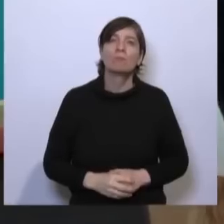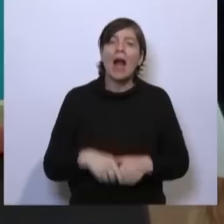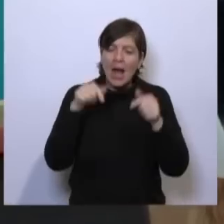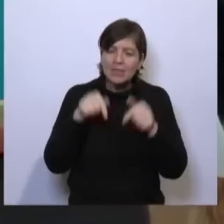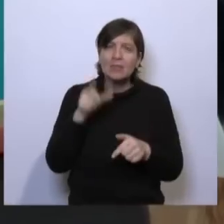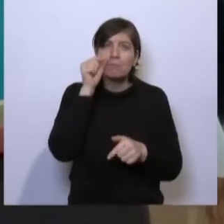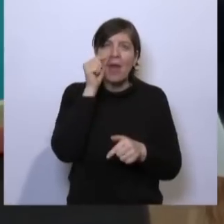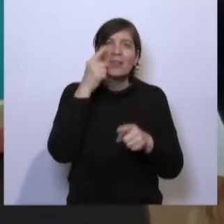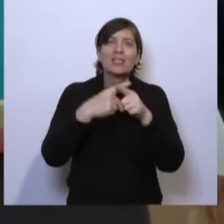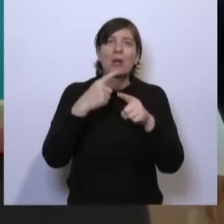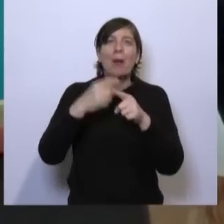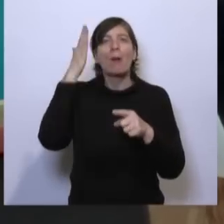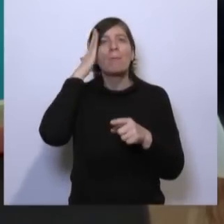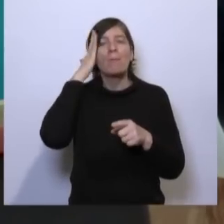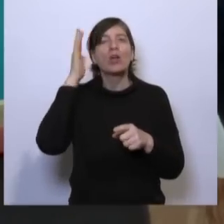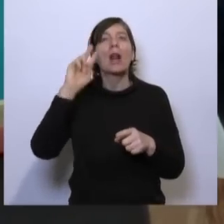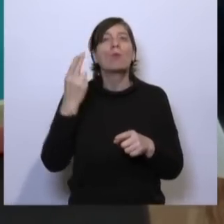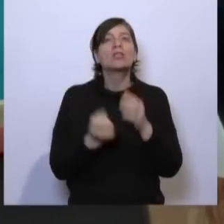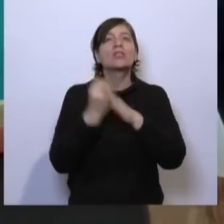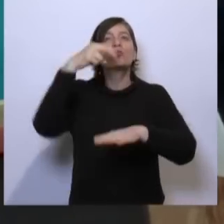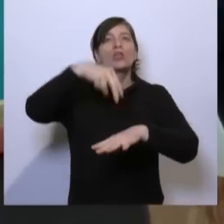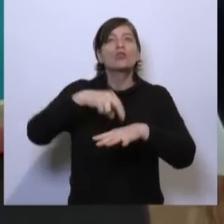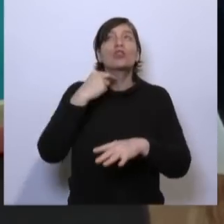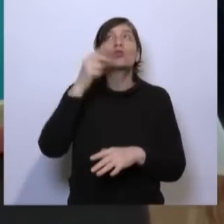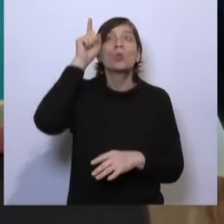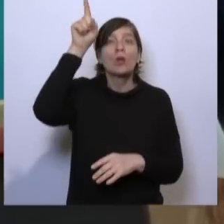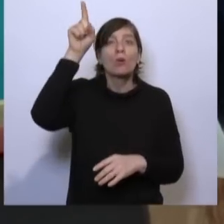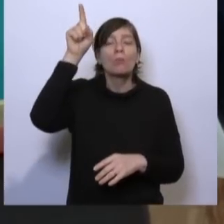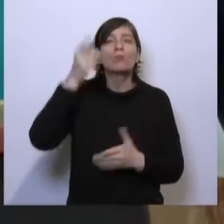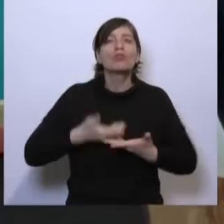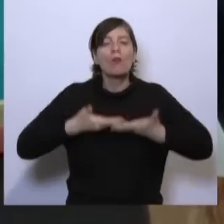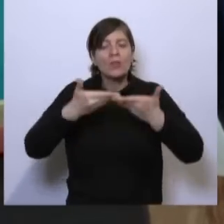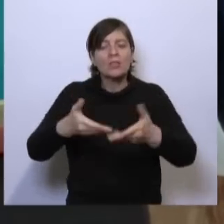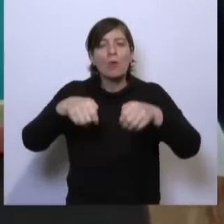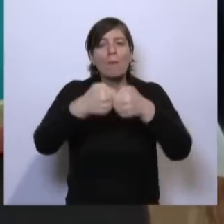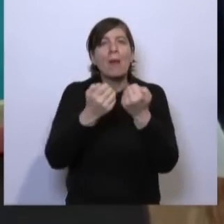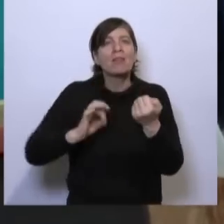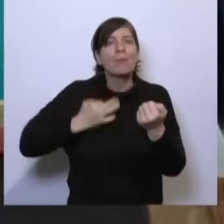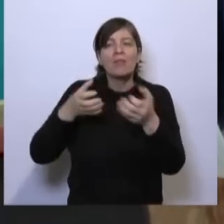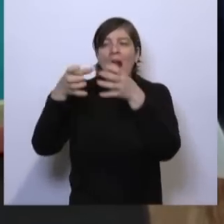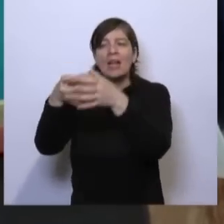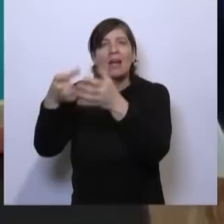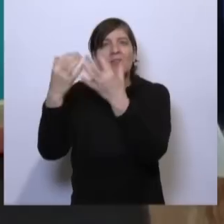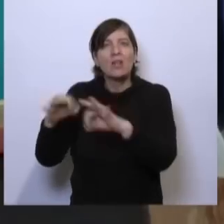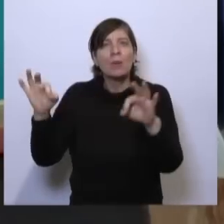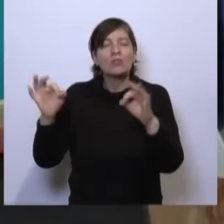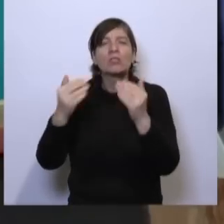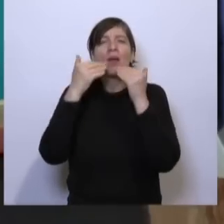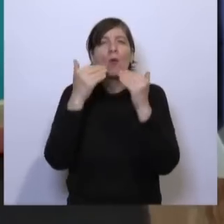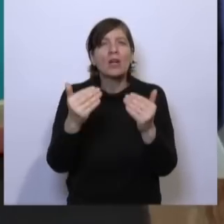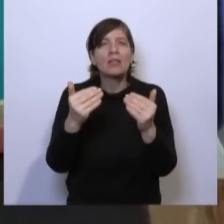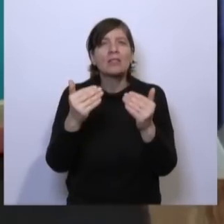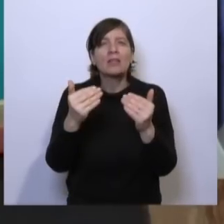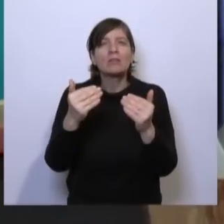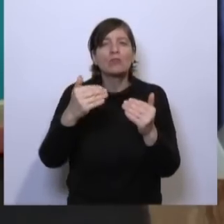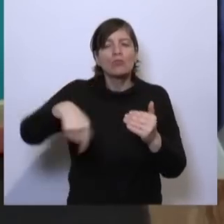Así, Padre, al celebrar ahora el memorial de la muerte y resurrección de tu Hijo, te ofrecemos el pan de vida y el cáliz de salvación y te damos